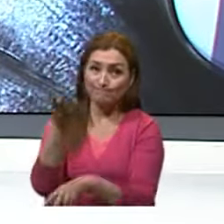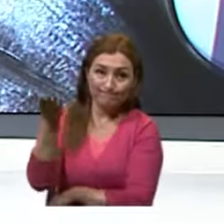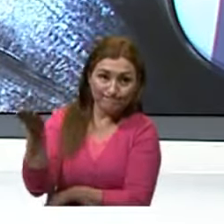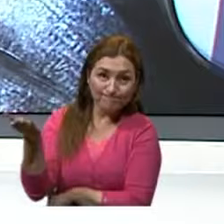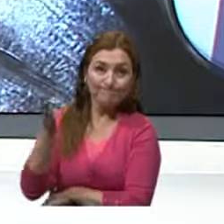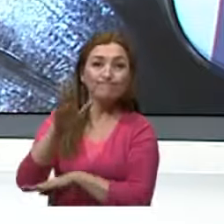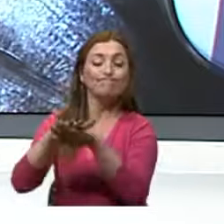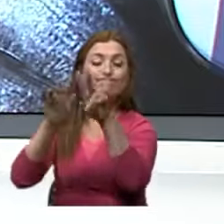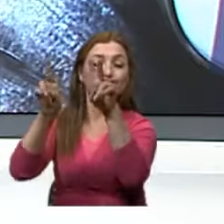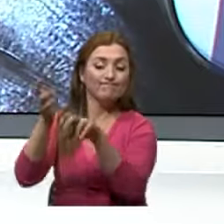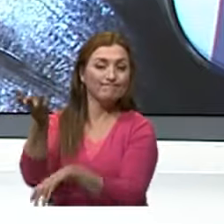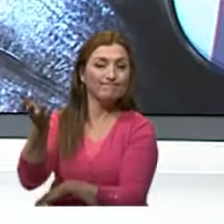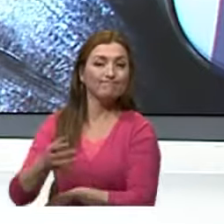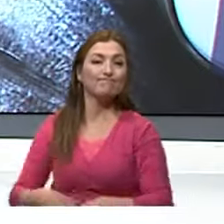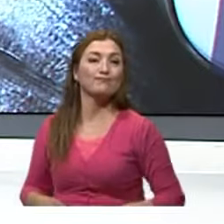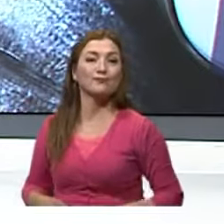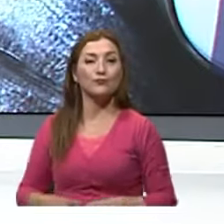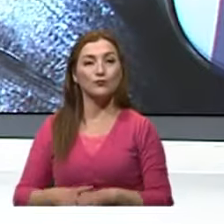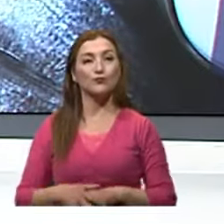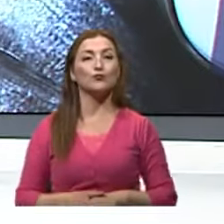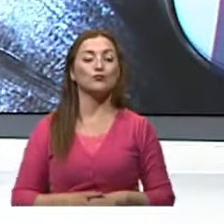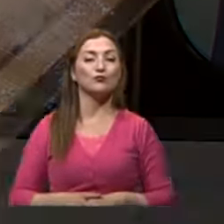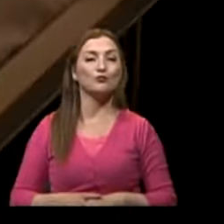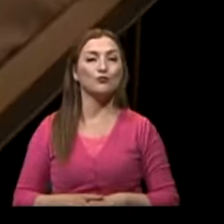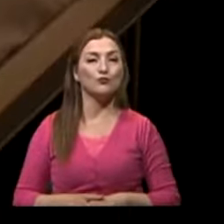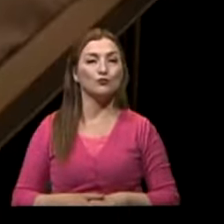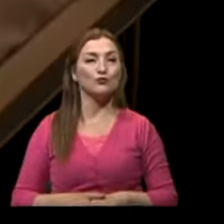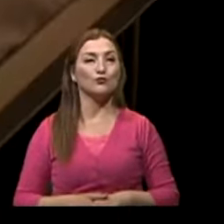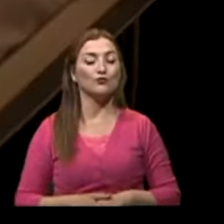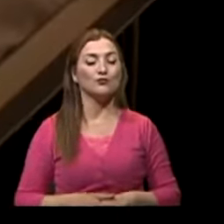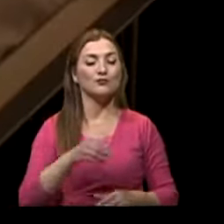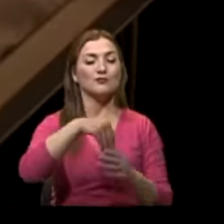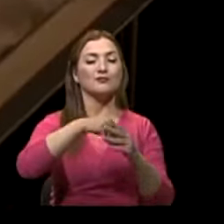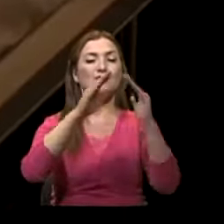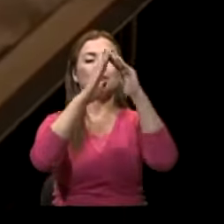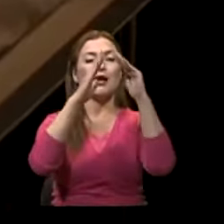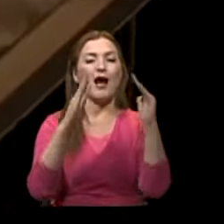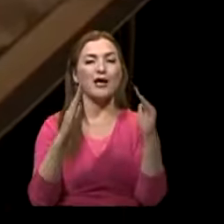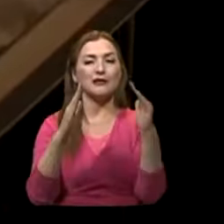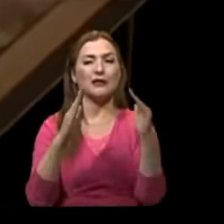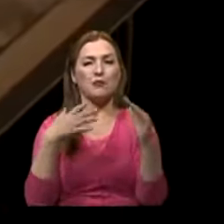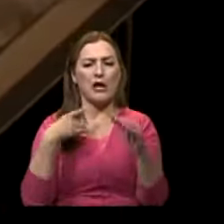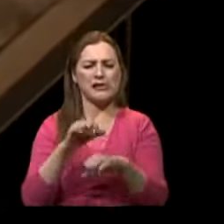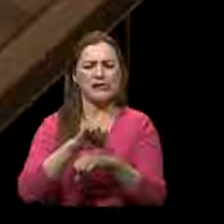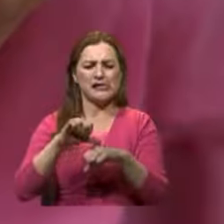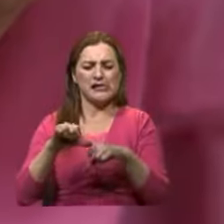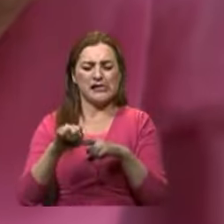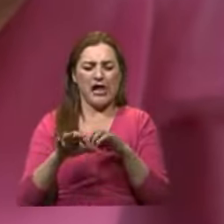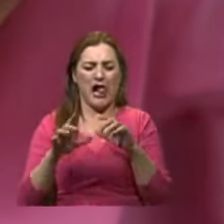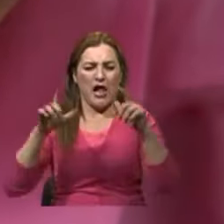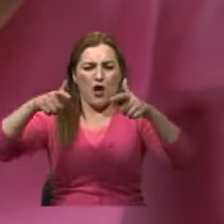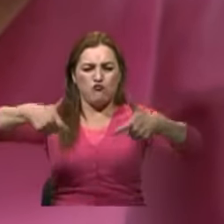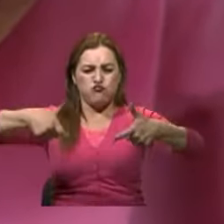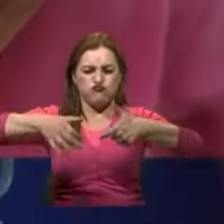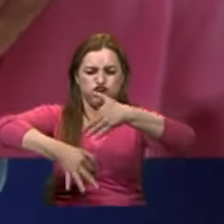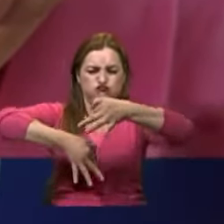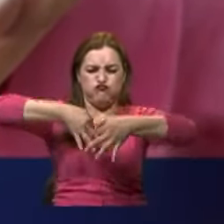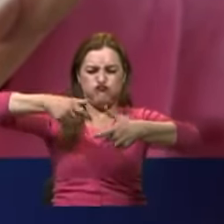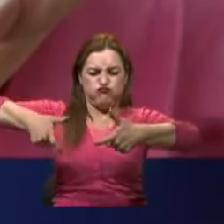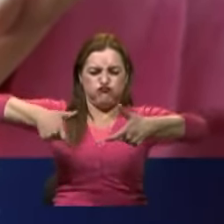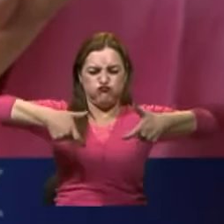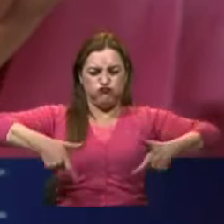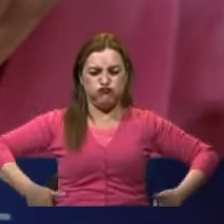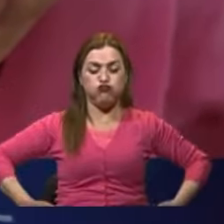en relación a este tema. Veamos. Cuidados en el hogar ante una prótesis total de cadera. Continúa con el